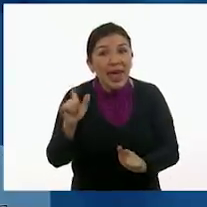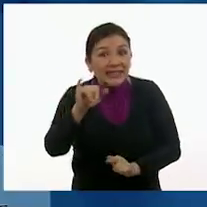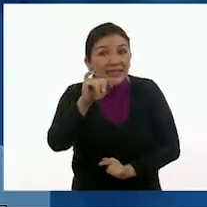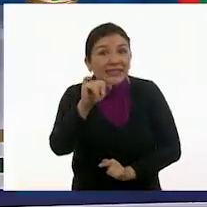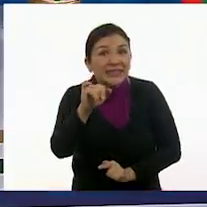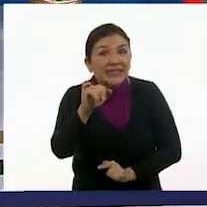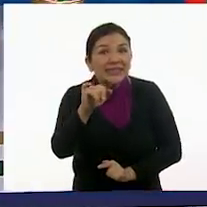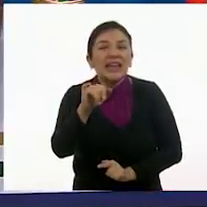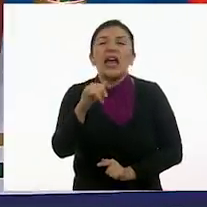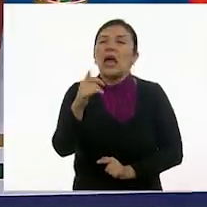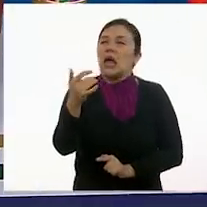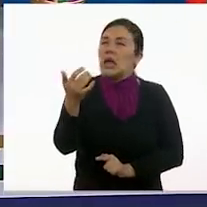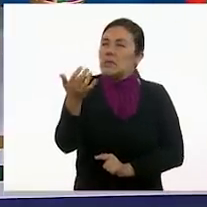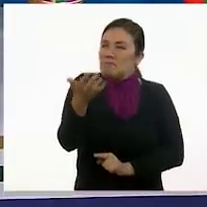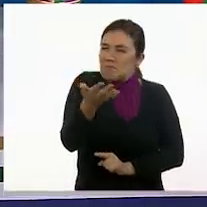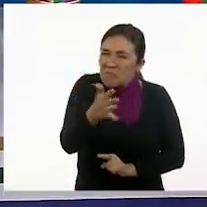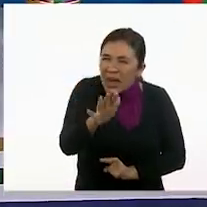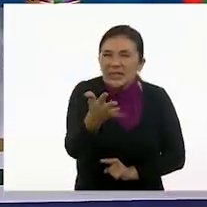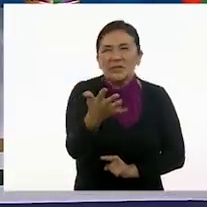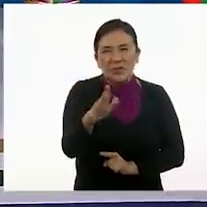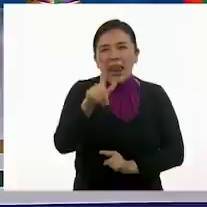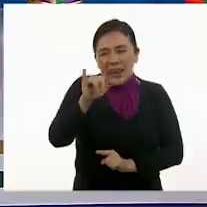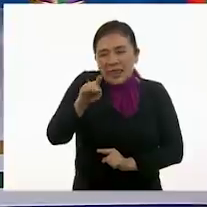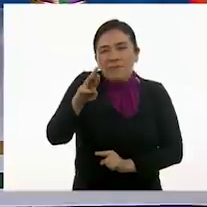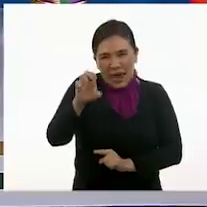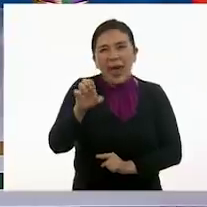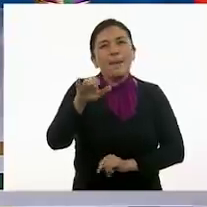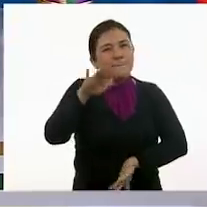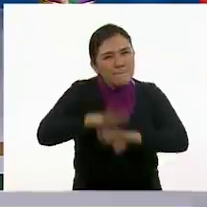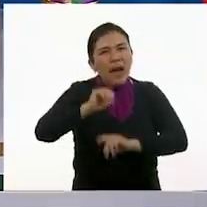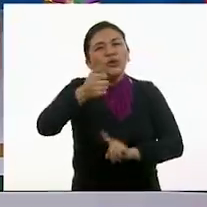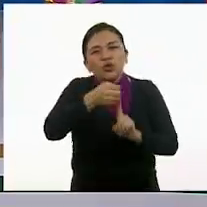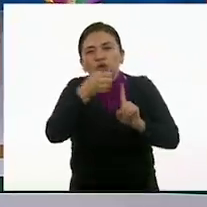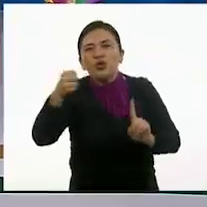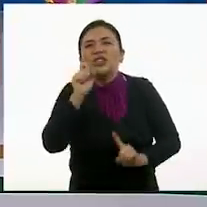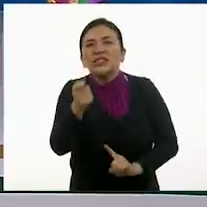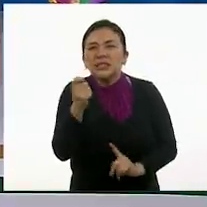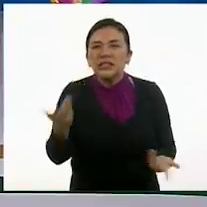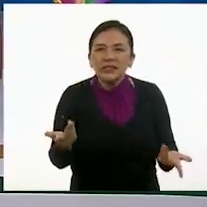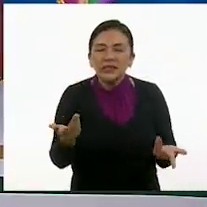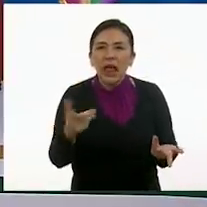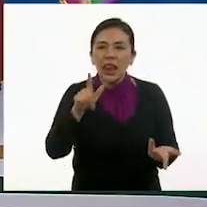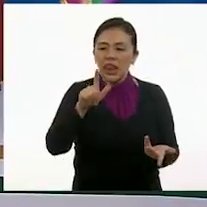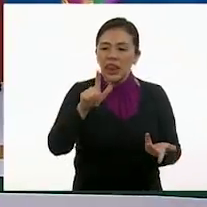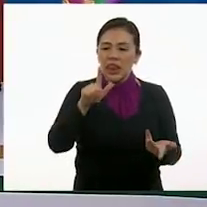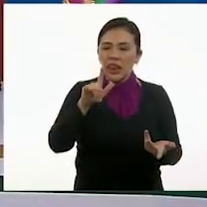Libre. Por ahí va más o menos. Por ahí.